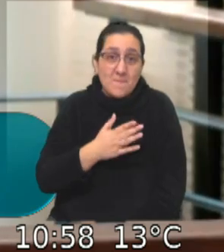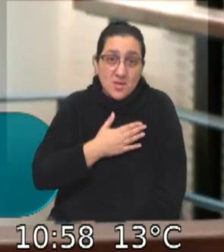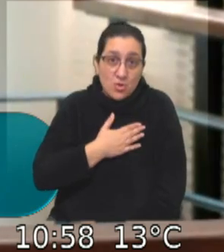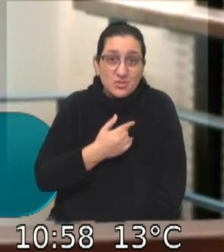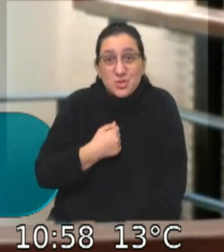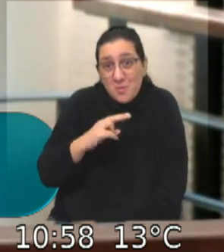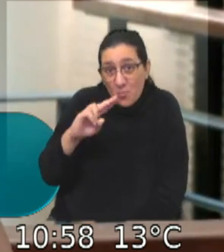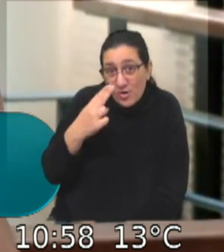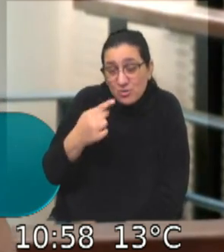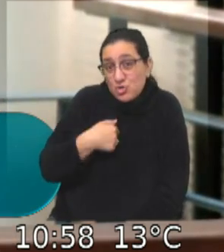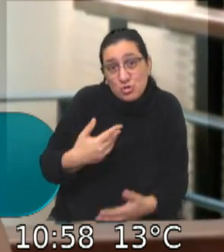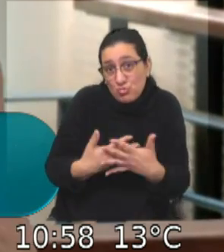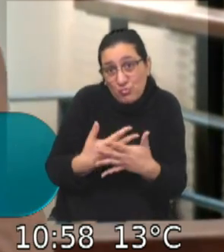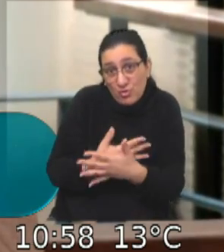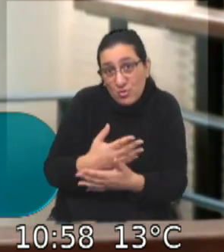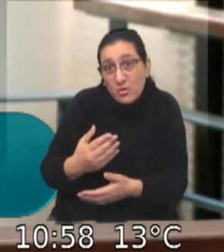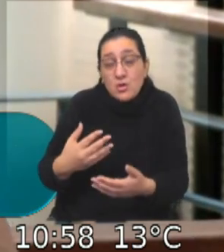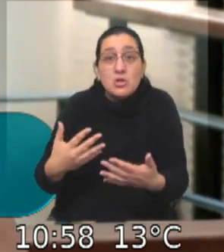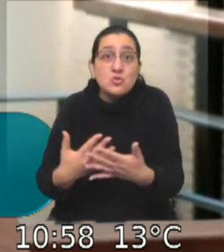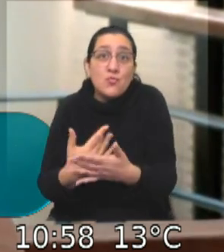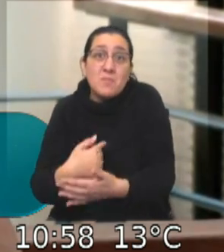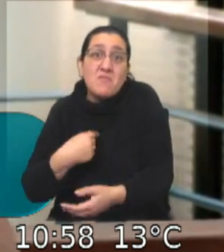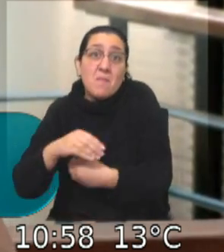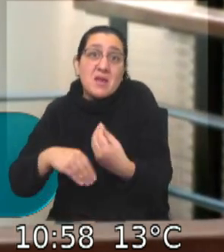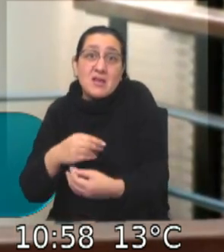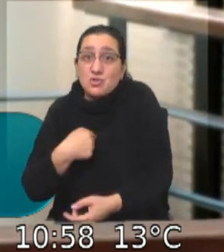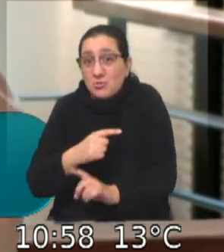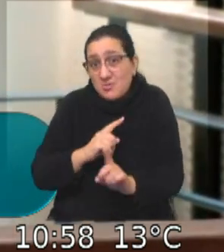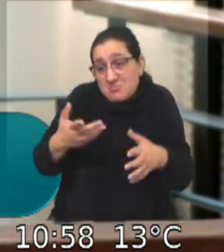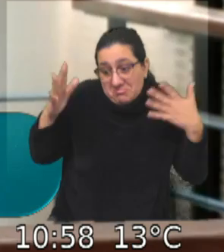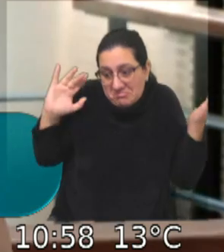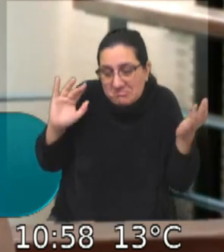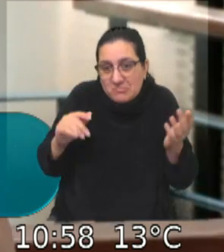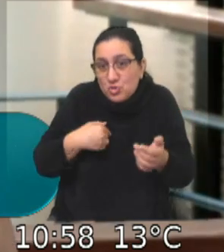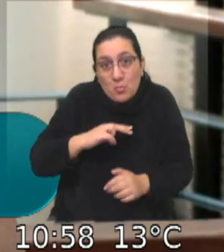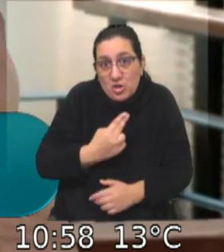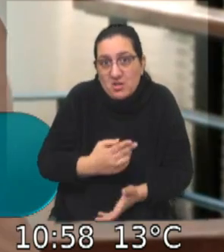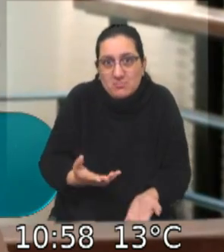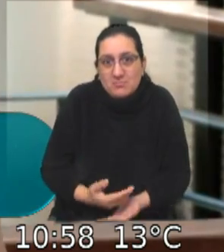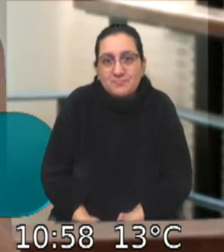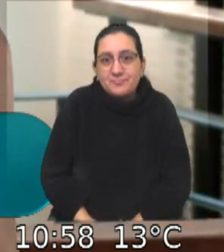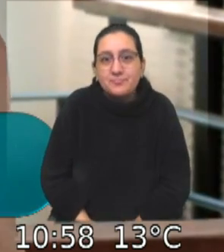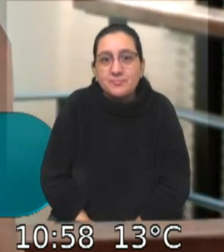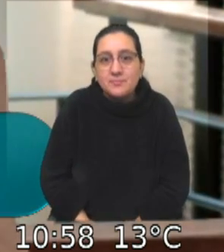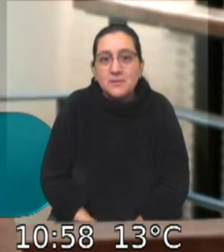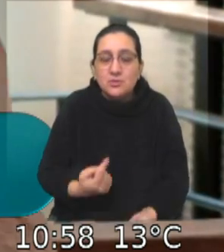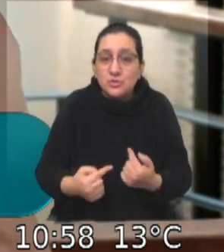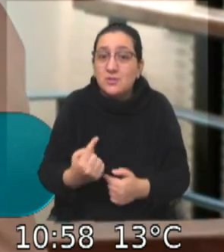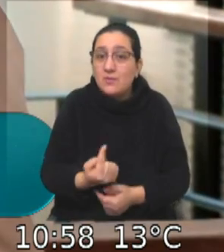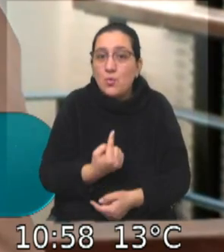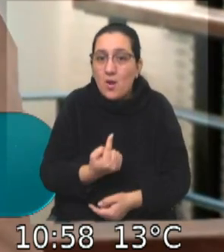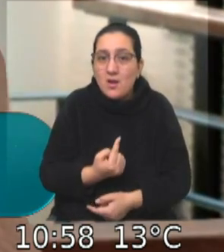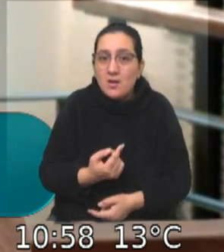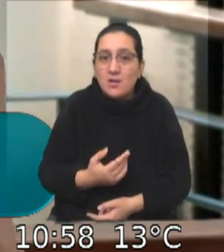¿se entiende? O sea, el velorio no es del muerto, el velorio es de la familia, pero tenemos esa individualidad de que, bueno, yo